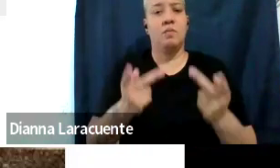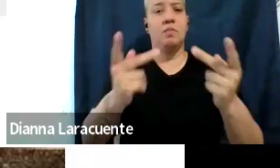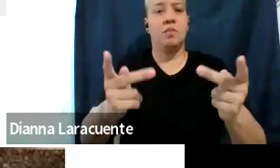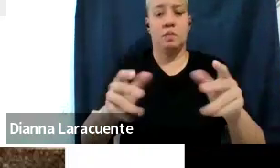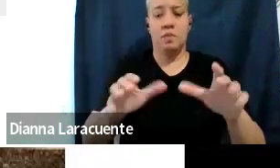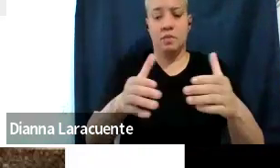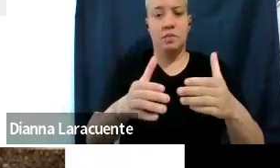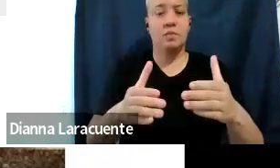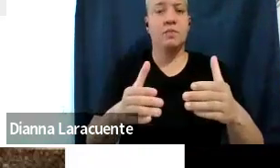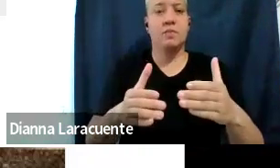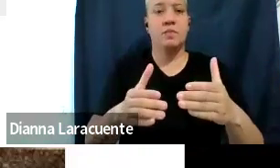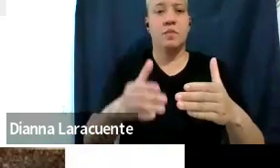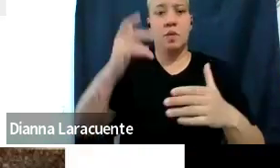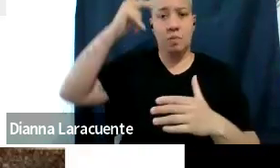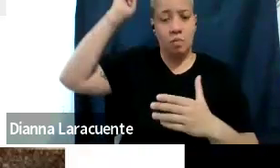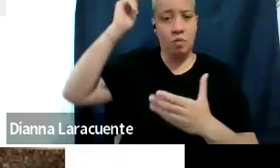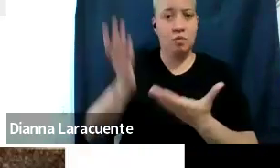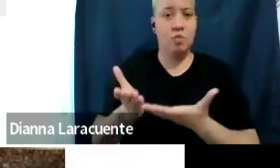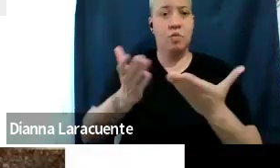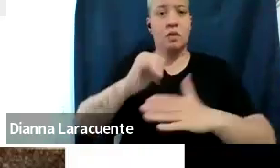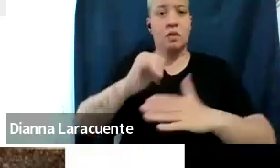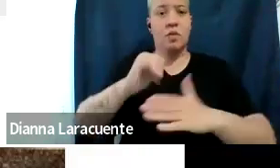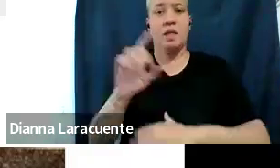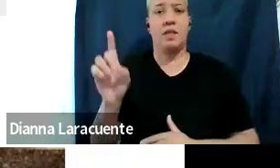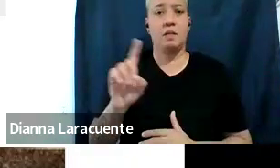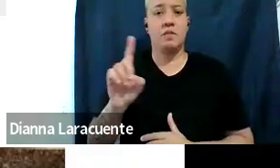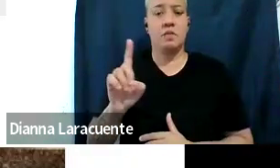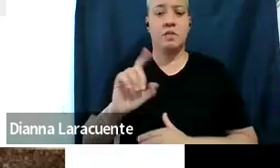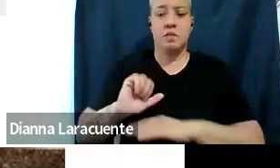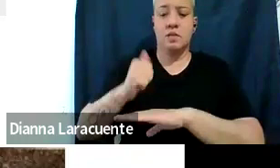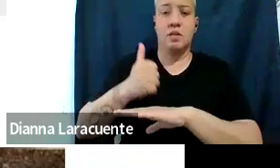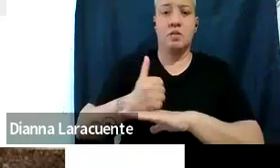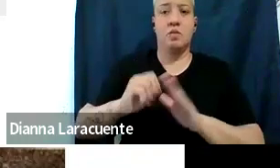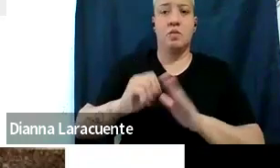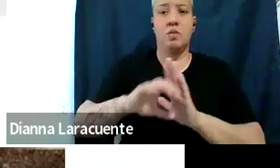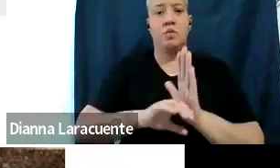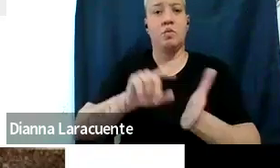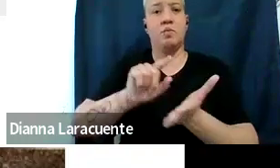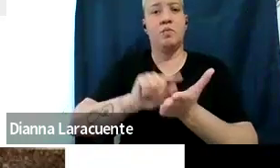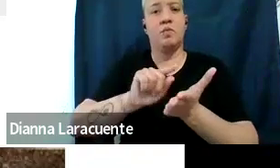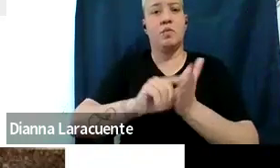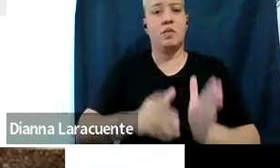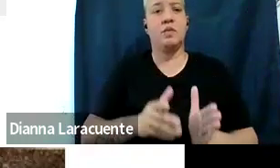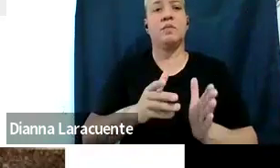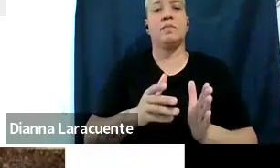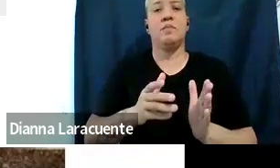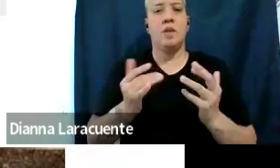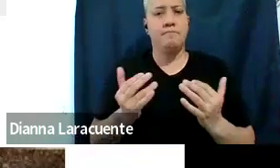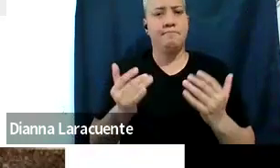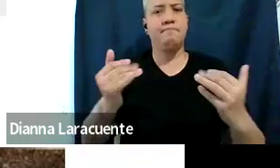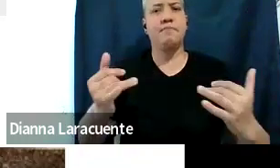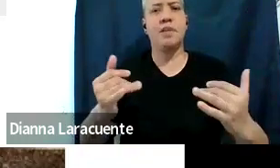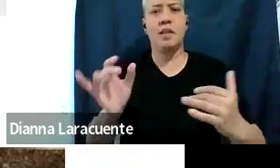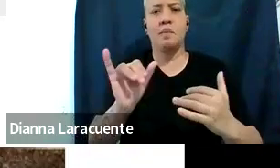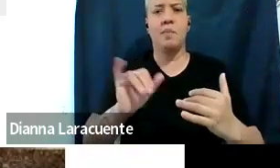Lleva Ponce, funda la democracia, se constituye en periodista de prosa tan vibrante como su